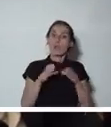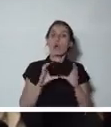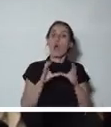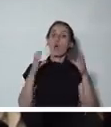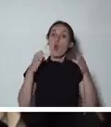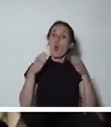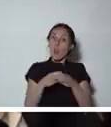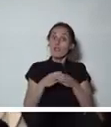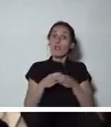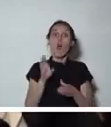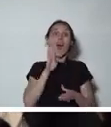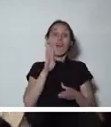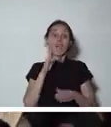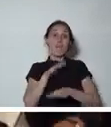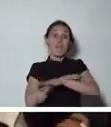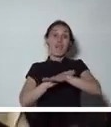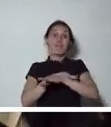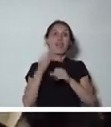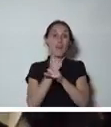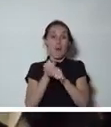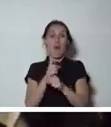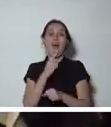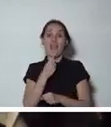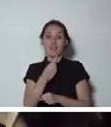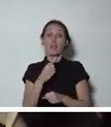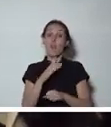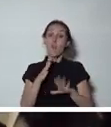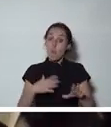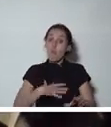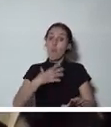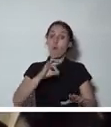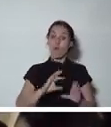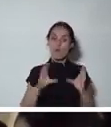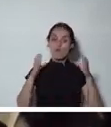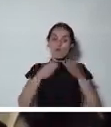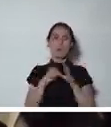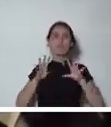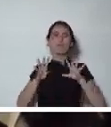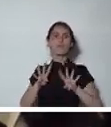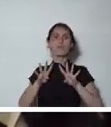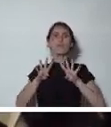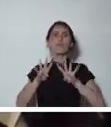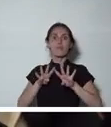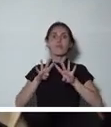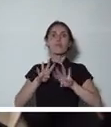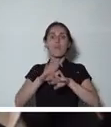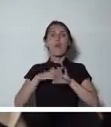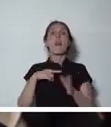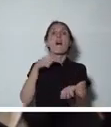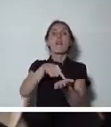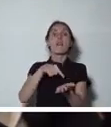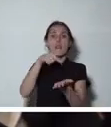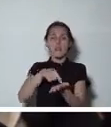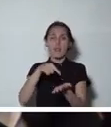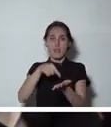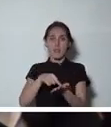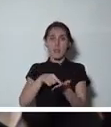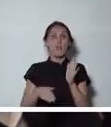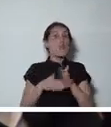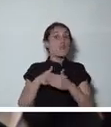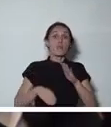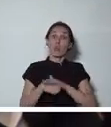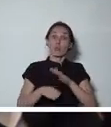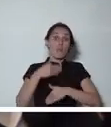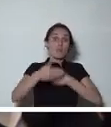Díaz la capacidad de salir juntos y juntas cada vez siendo más adelante a ganar a no dejar que